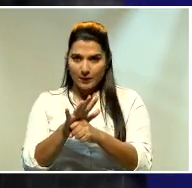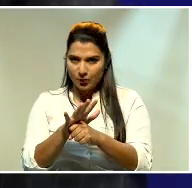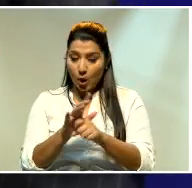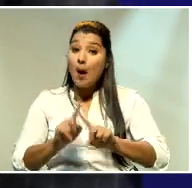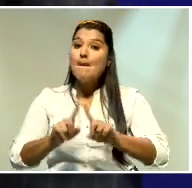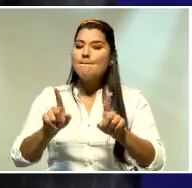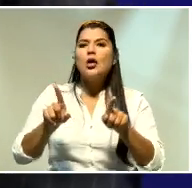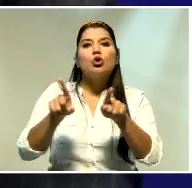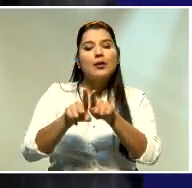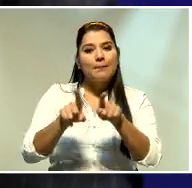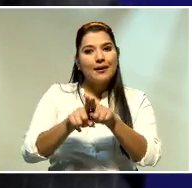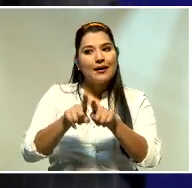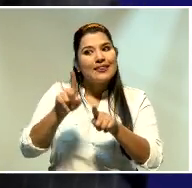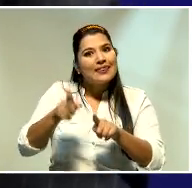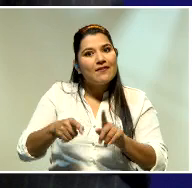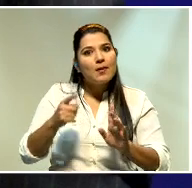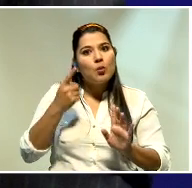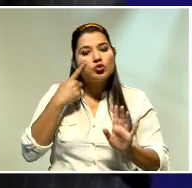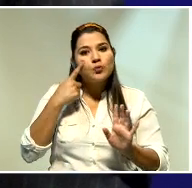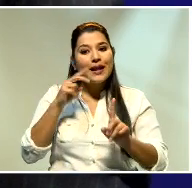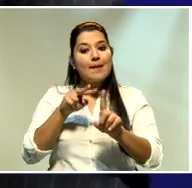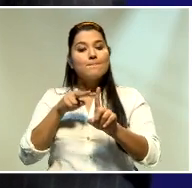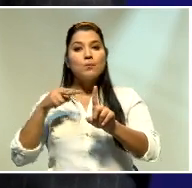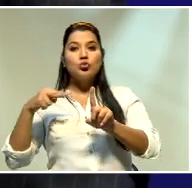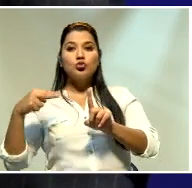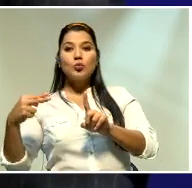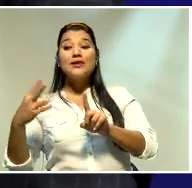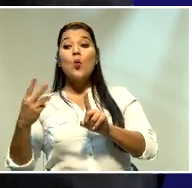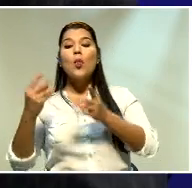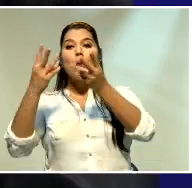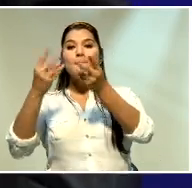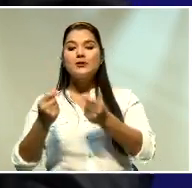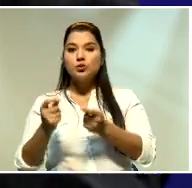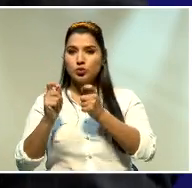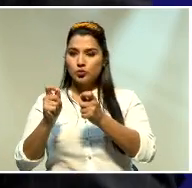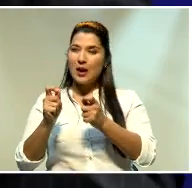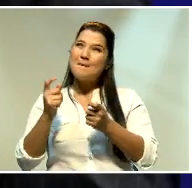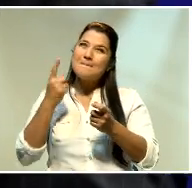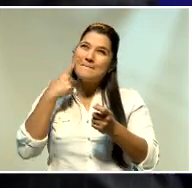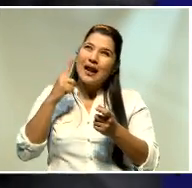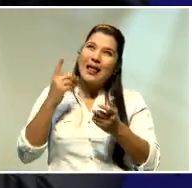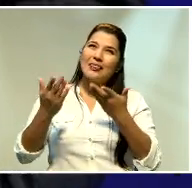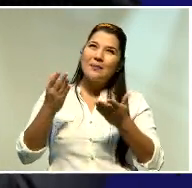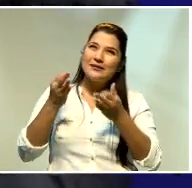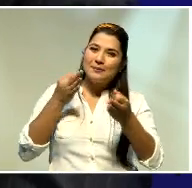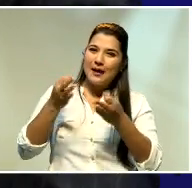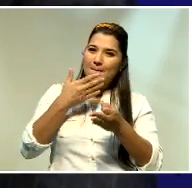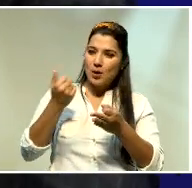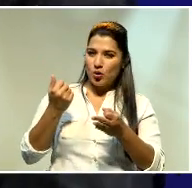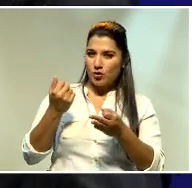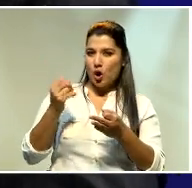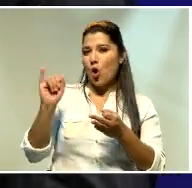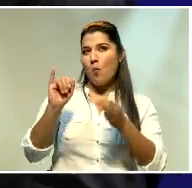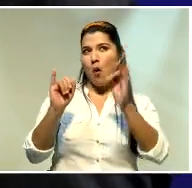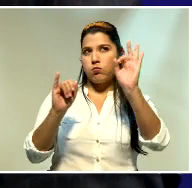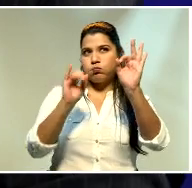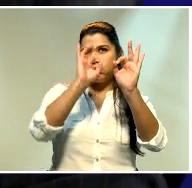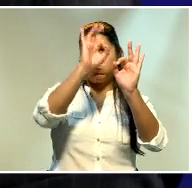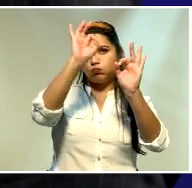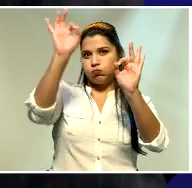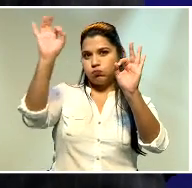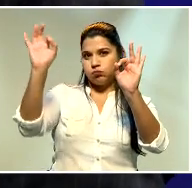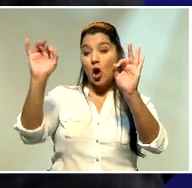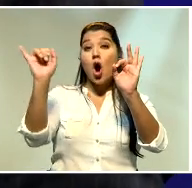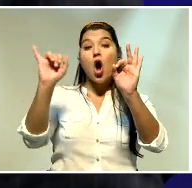también hay que ver la dimensión del presupuesto de educación. Para tal vez graficarlo, si uno lo quiere ver como en bolitas y el sistema